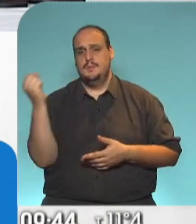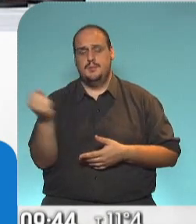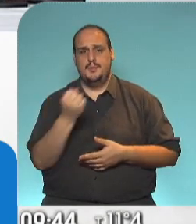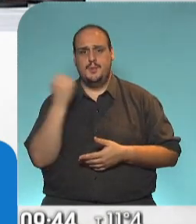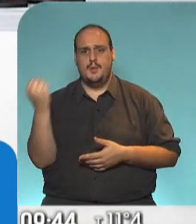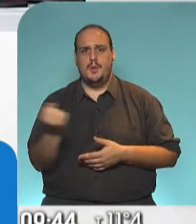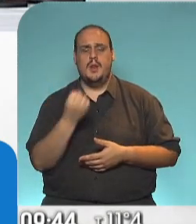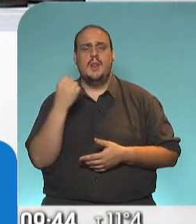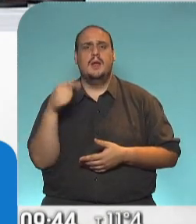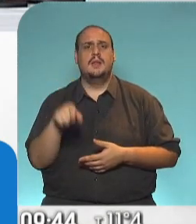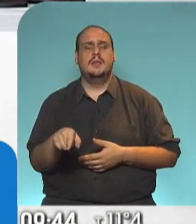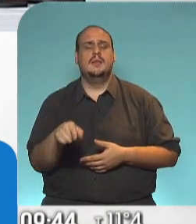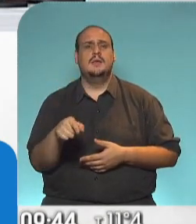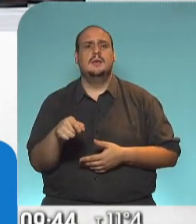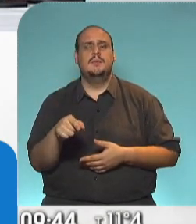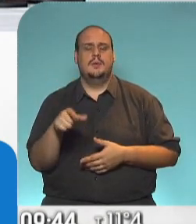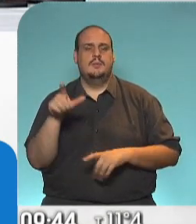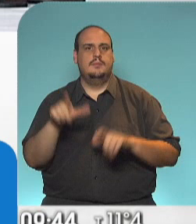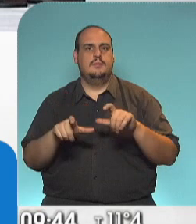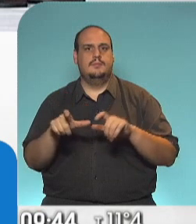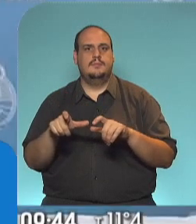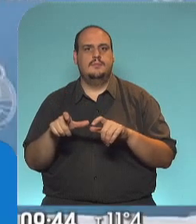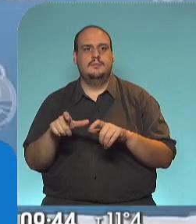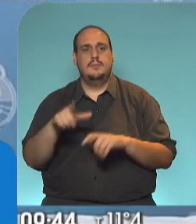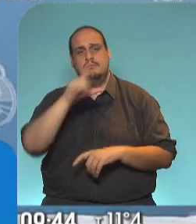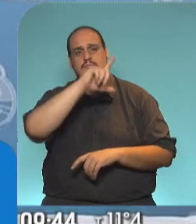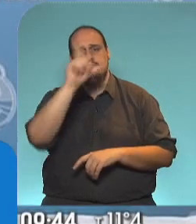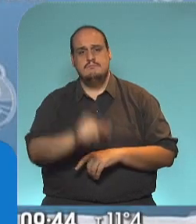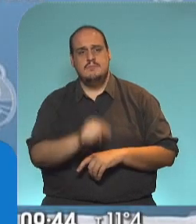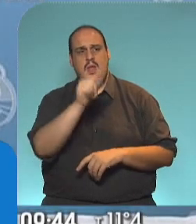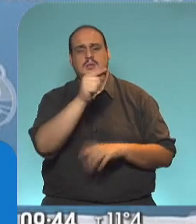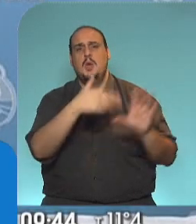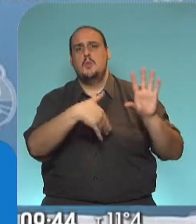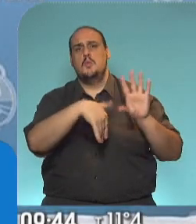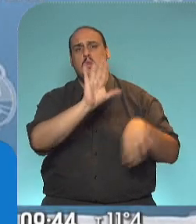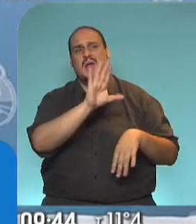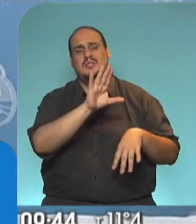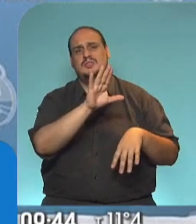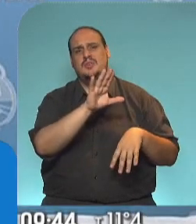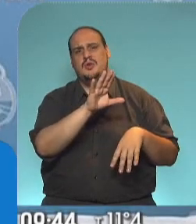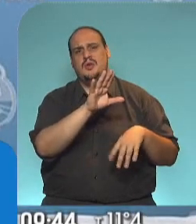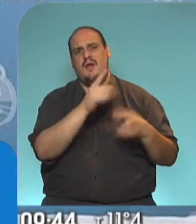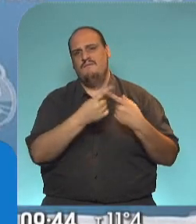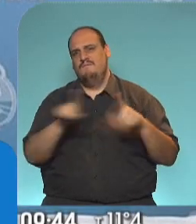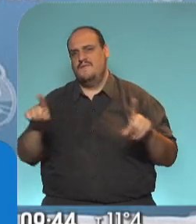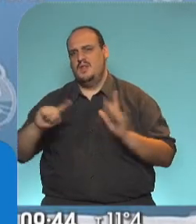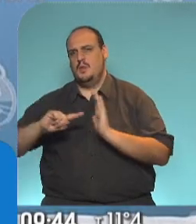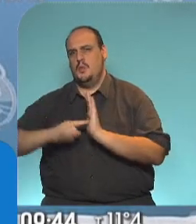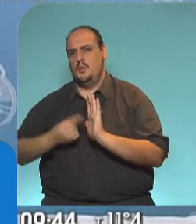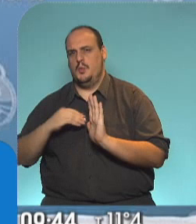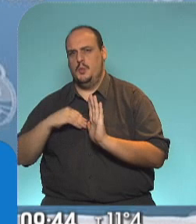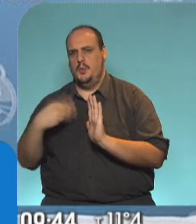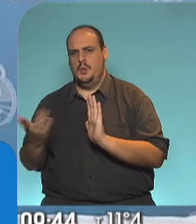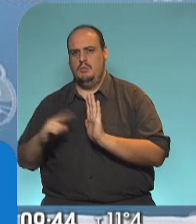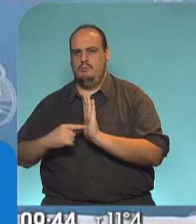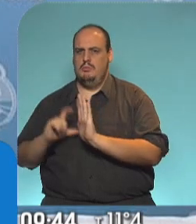en la mayoría de los departamentos del país no se encuentran en la situación que se encuentra la ciudad de buenos aires y la región